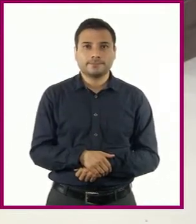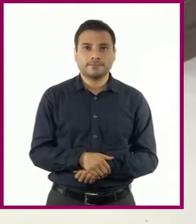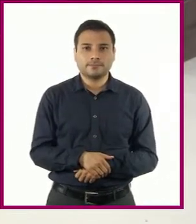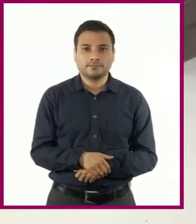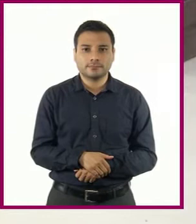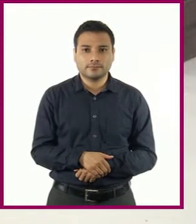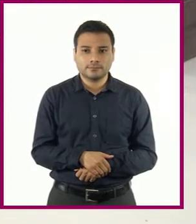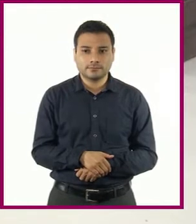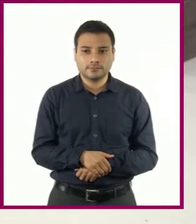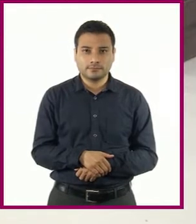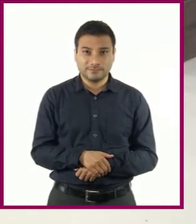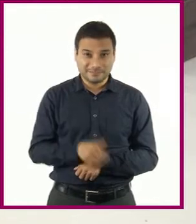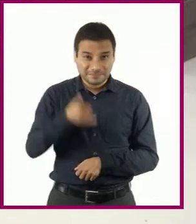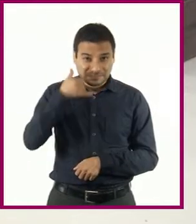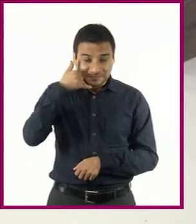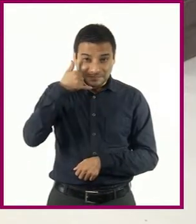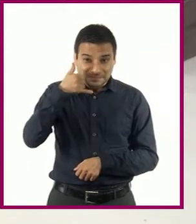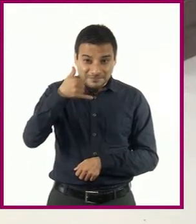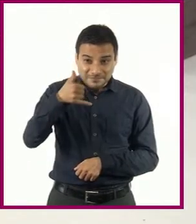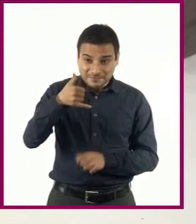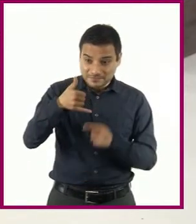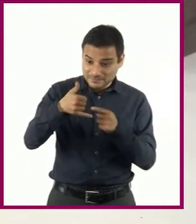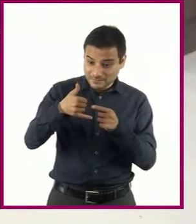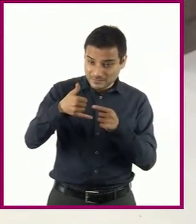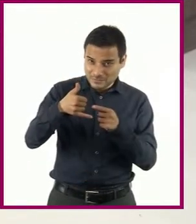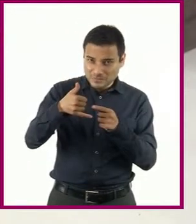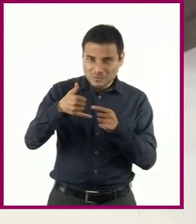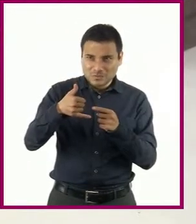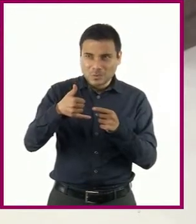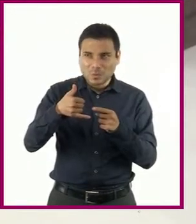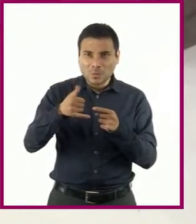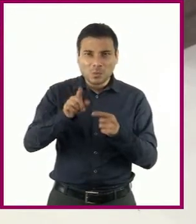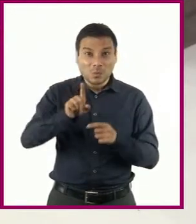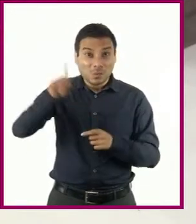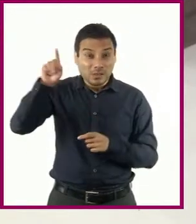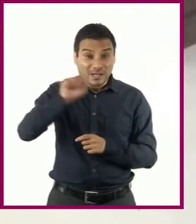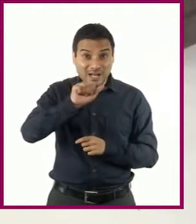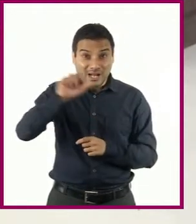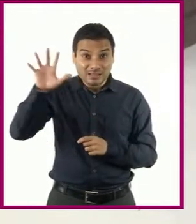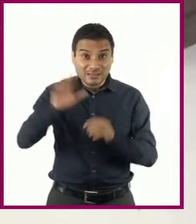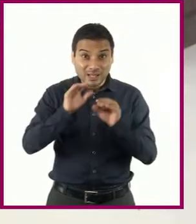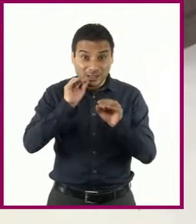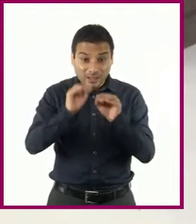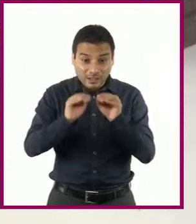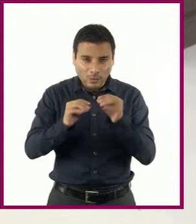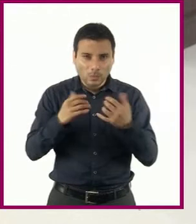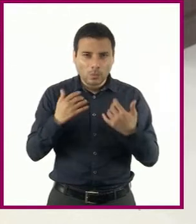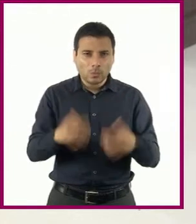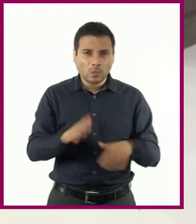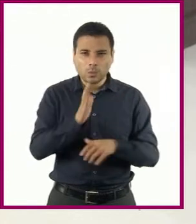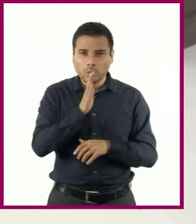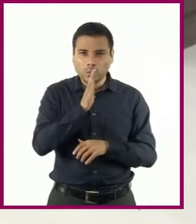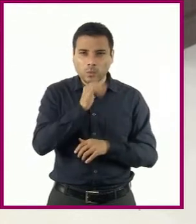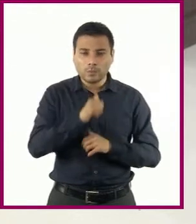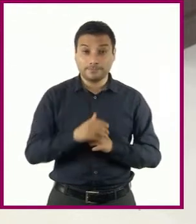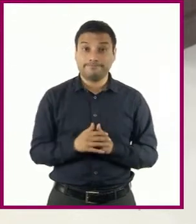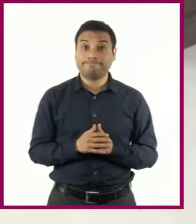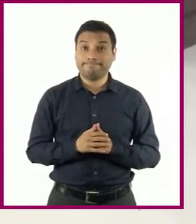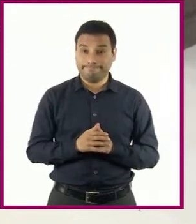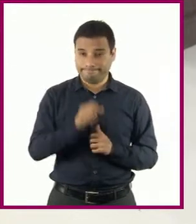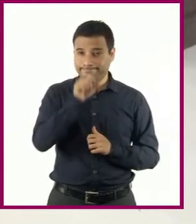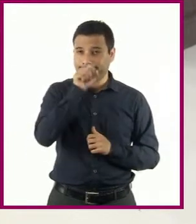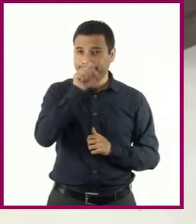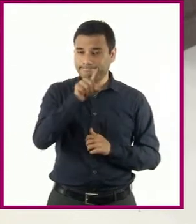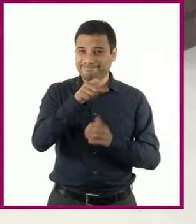¿Pensar que este objeto tan pequeño ha viajado miles de kilómetros? Pero eso no es todo. Cuando compramos